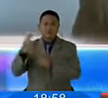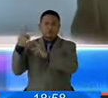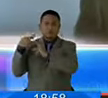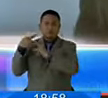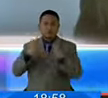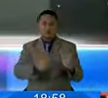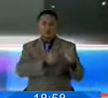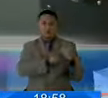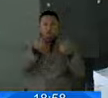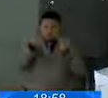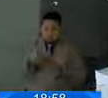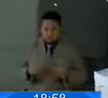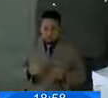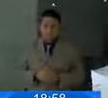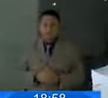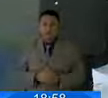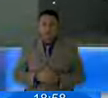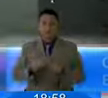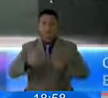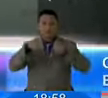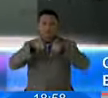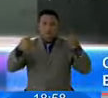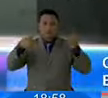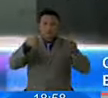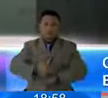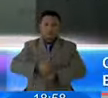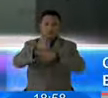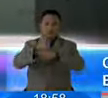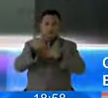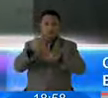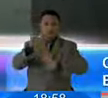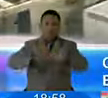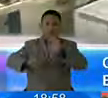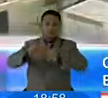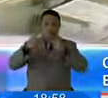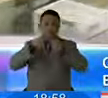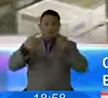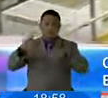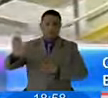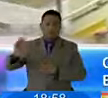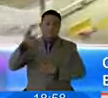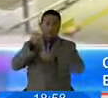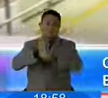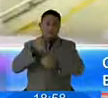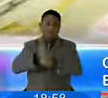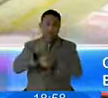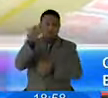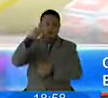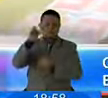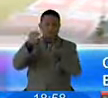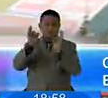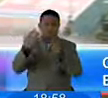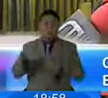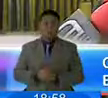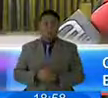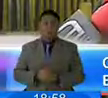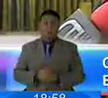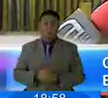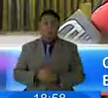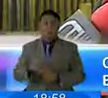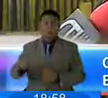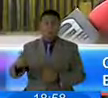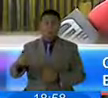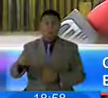de Fuerzas Armadas. Que convocará al alto mando para realizar una evaluación pública del trabajo desplegado el 19 de febrero y desmentir